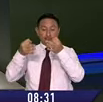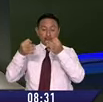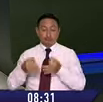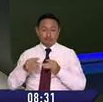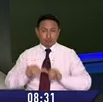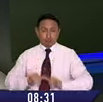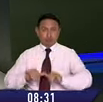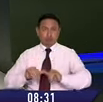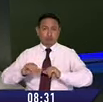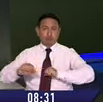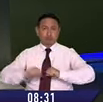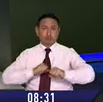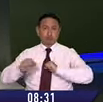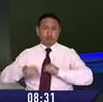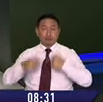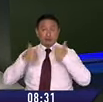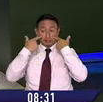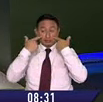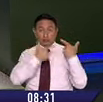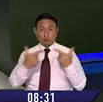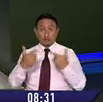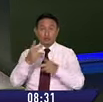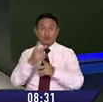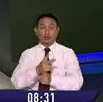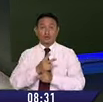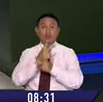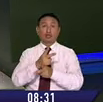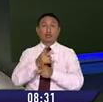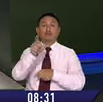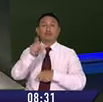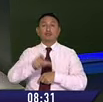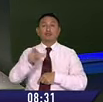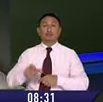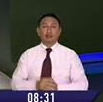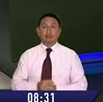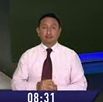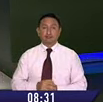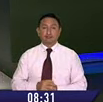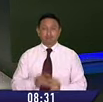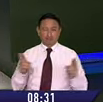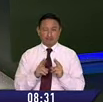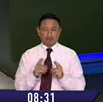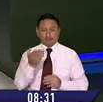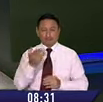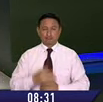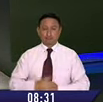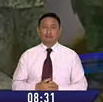ejercicio y vigilancia, protección a la ciudadanía. Breve extracto de lo que dijeron.